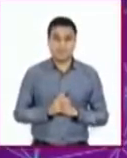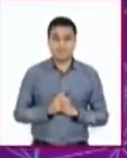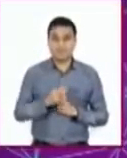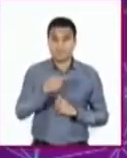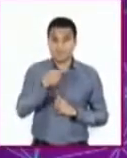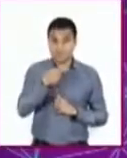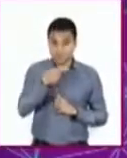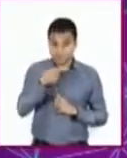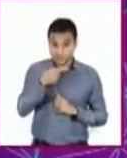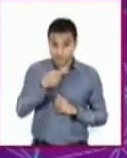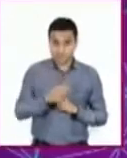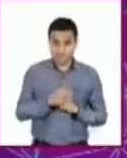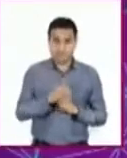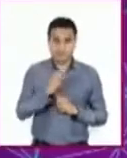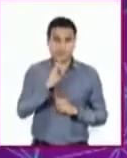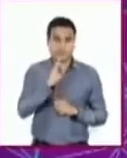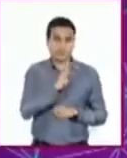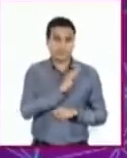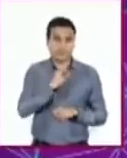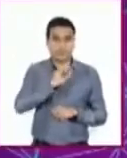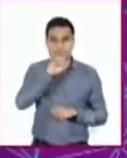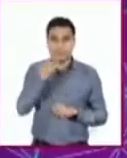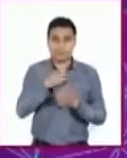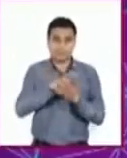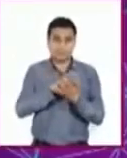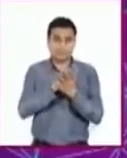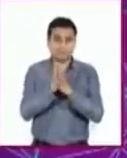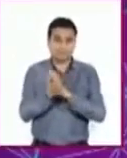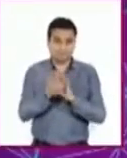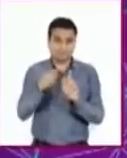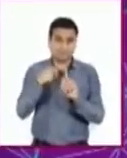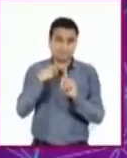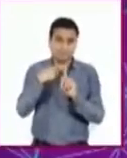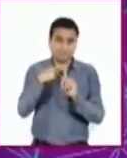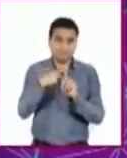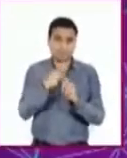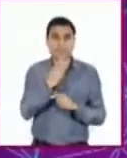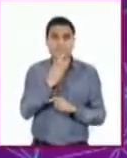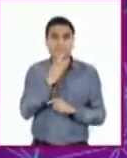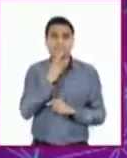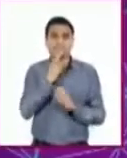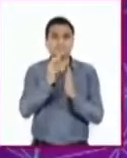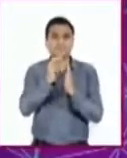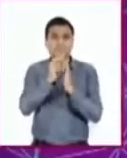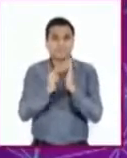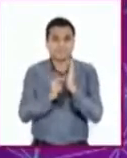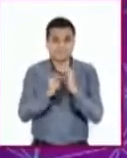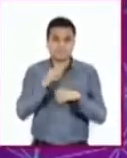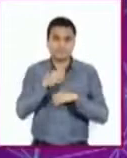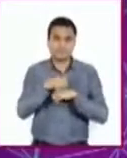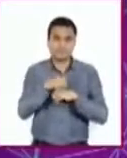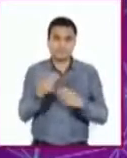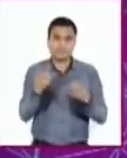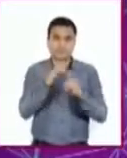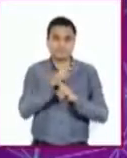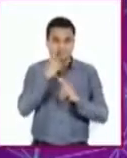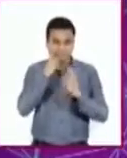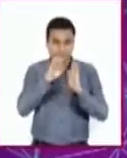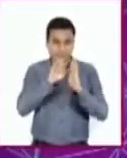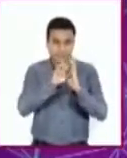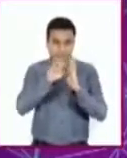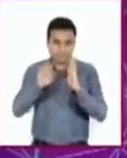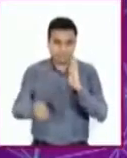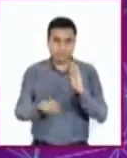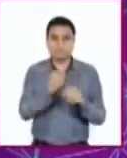sustracción podemos convertirla en una adición aplicando el inverso aditivo. Por ejemplo, 1